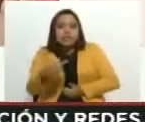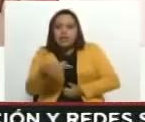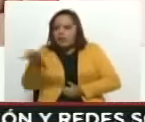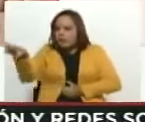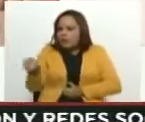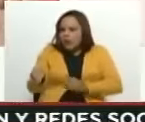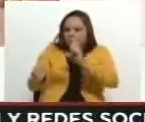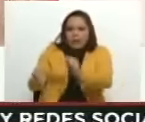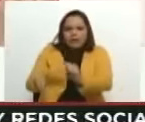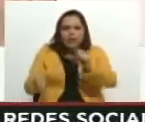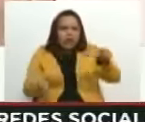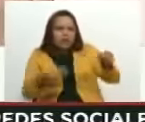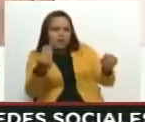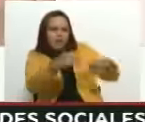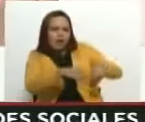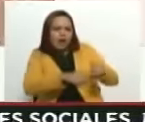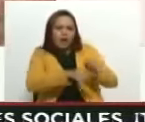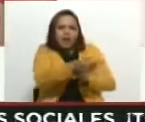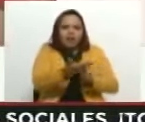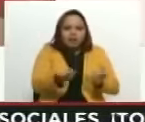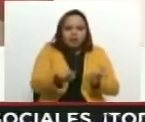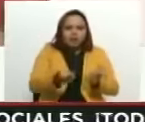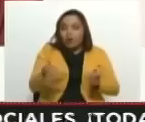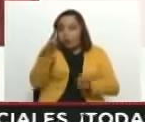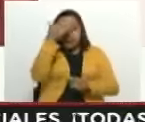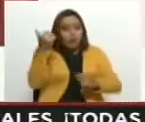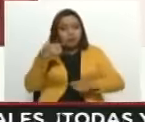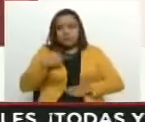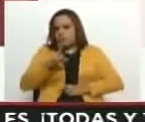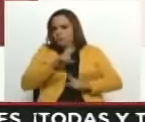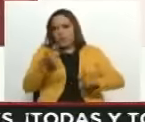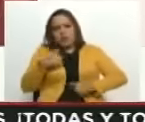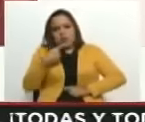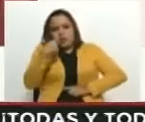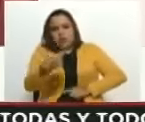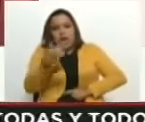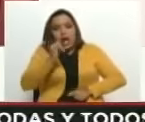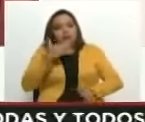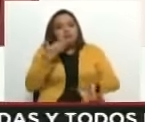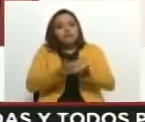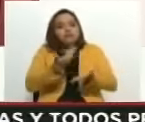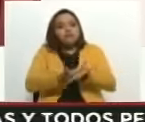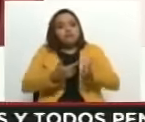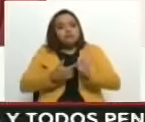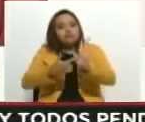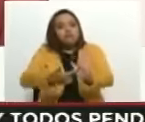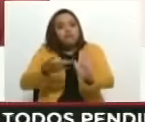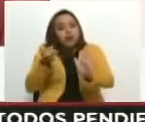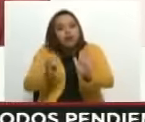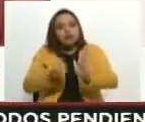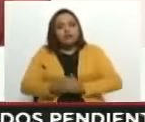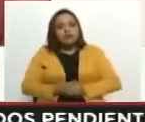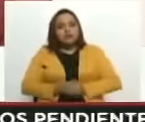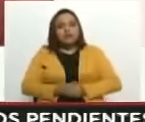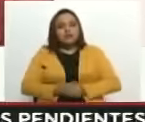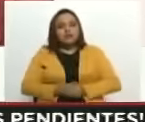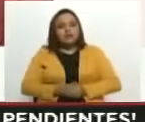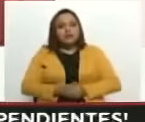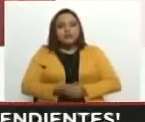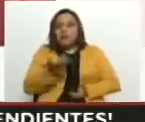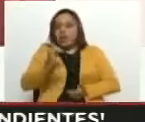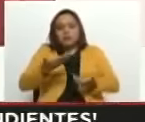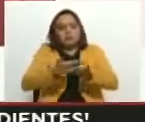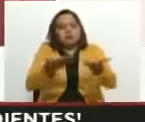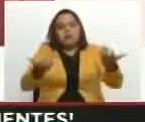tanto, y olvídate. Y eso no lo estoy diciendo yo, es un elemento de prueba. Está la orden para cualquier